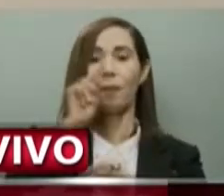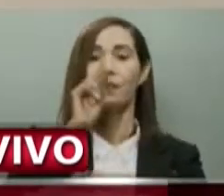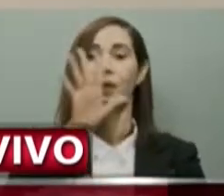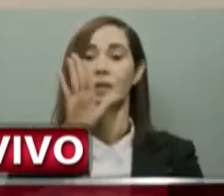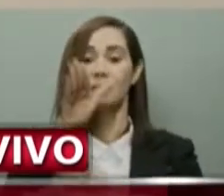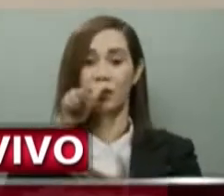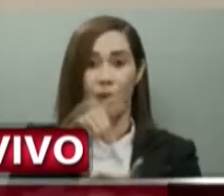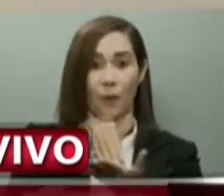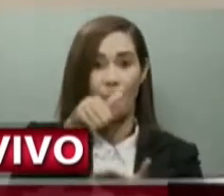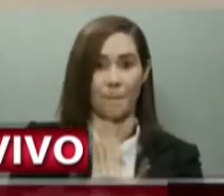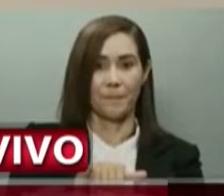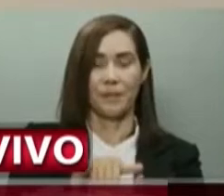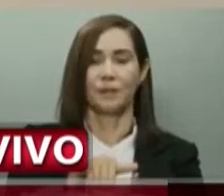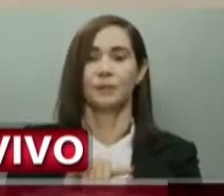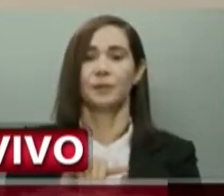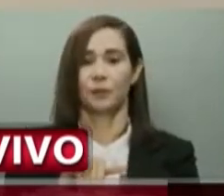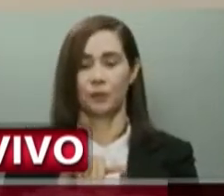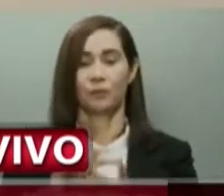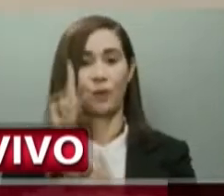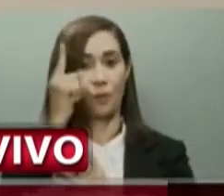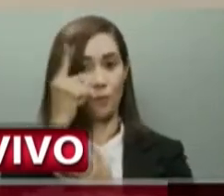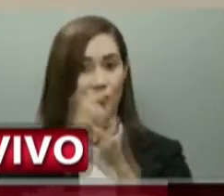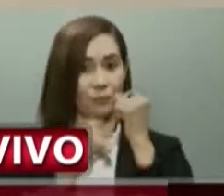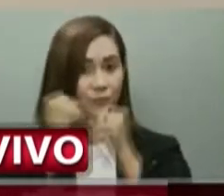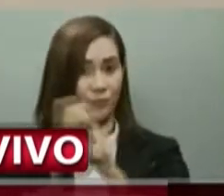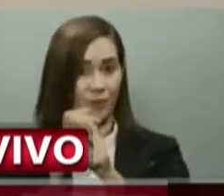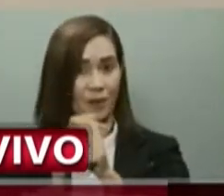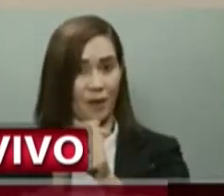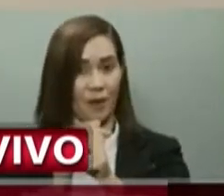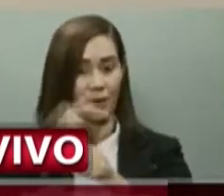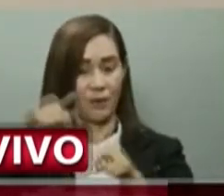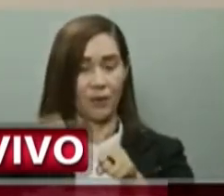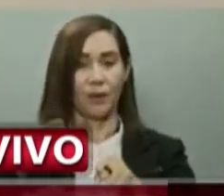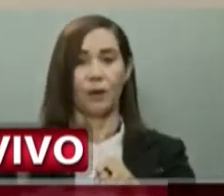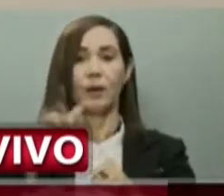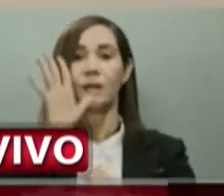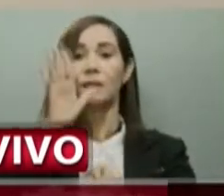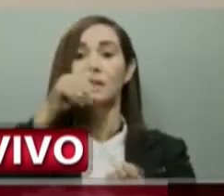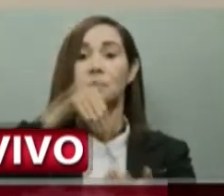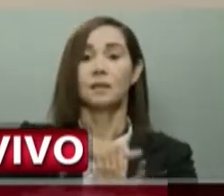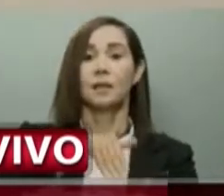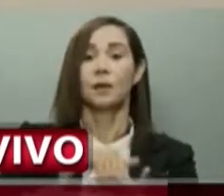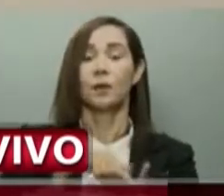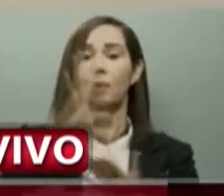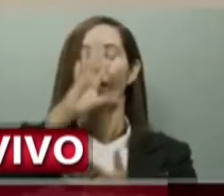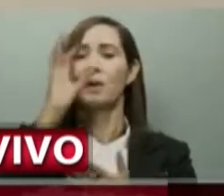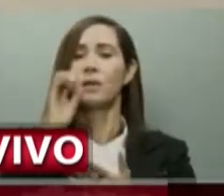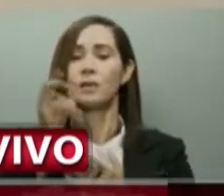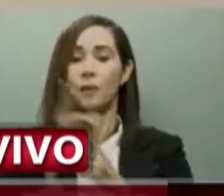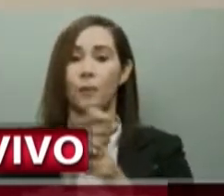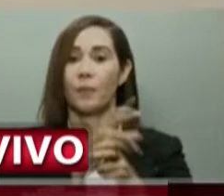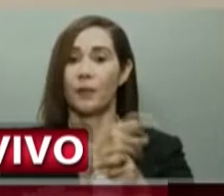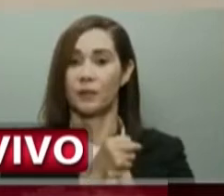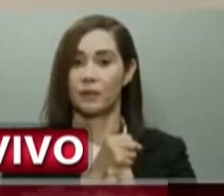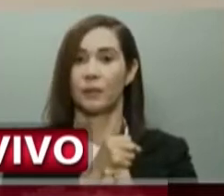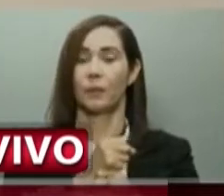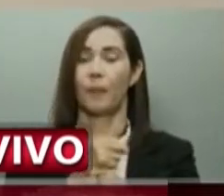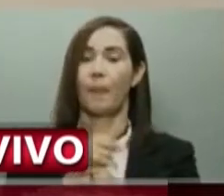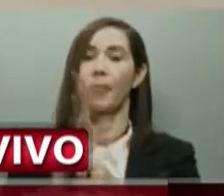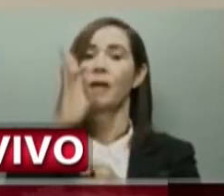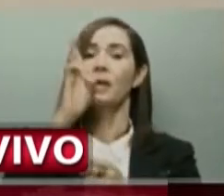mil millones. El Banco Agrícola en el primer año. El Banco Agrícola. Y de eso, 5 mil fueron a tasa cero, que se convirtieron